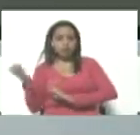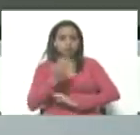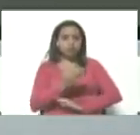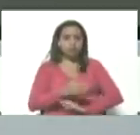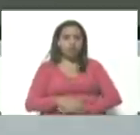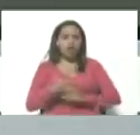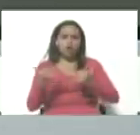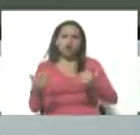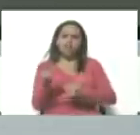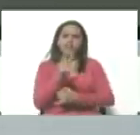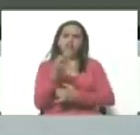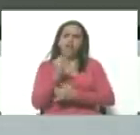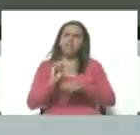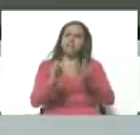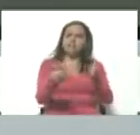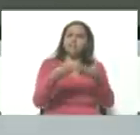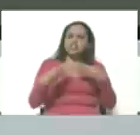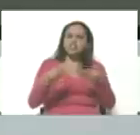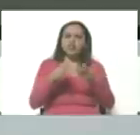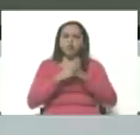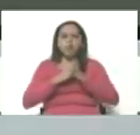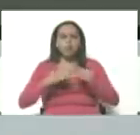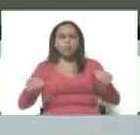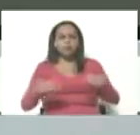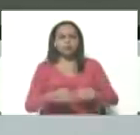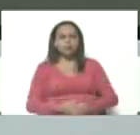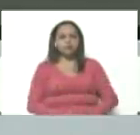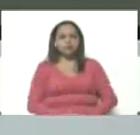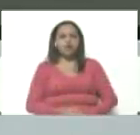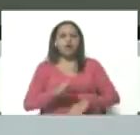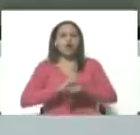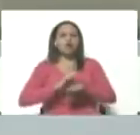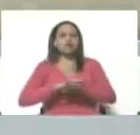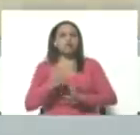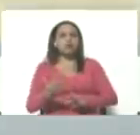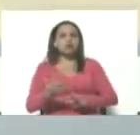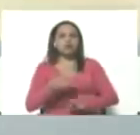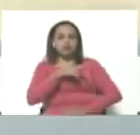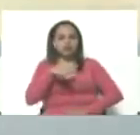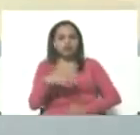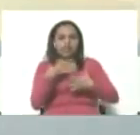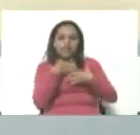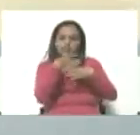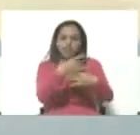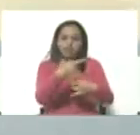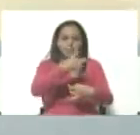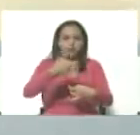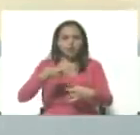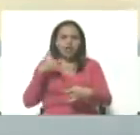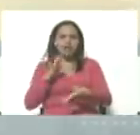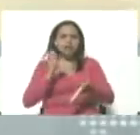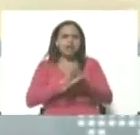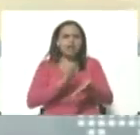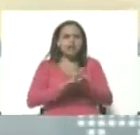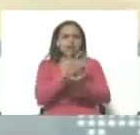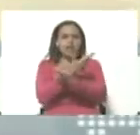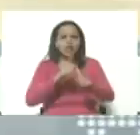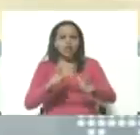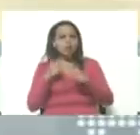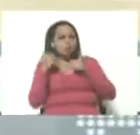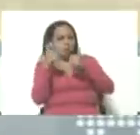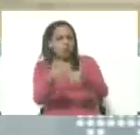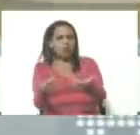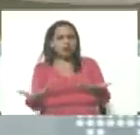ahorita Venezuela estuviera en flexibilización total, porque es nuestro interés que la gente esté tranquila, libre,